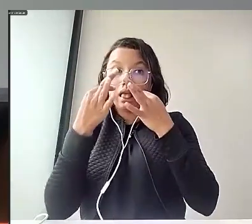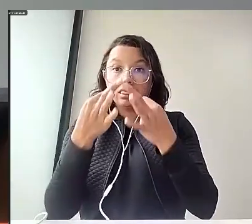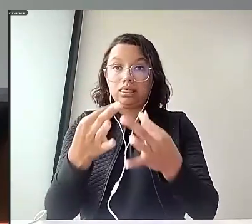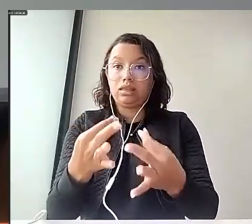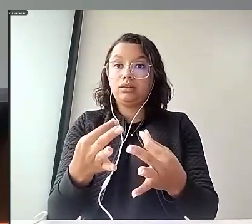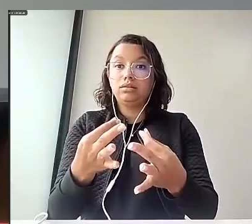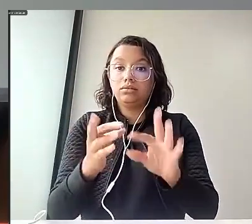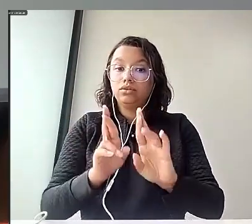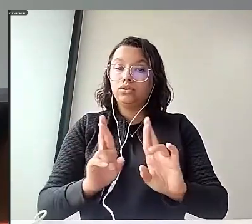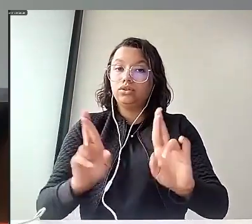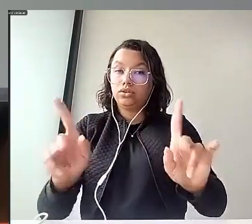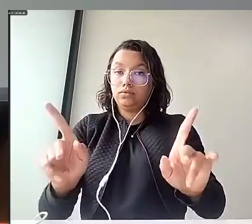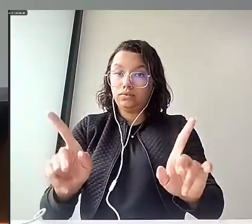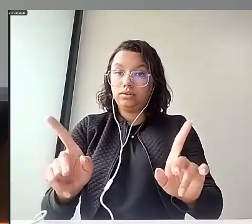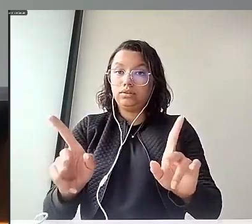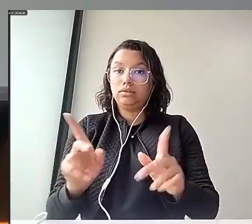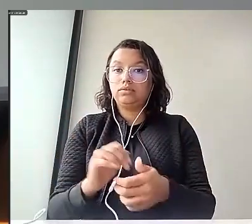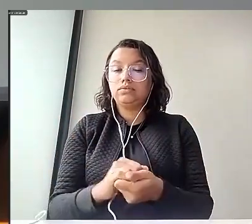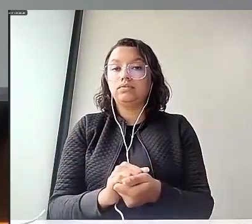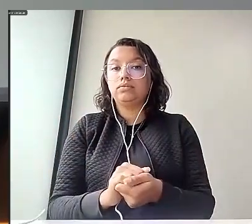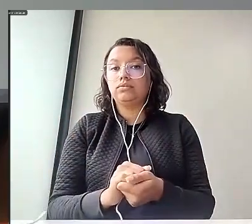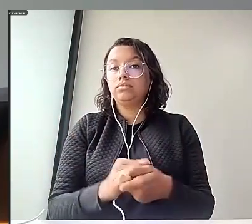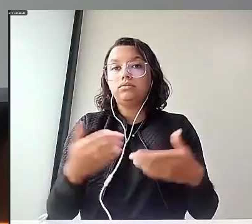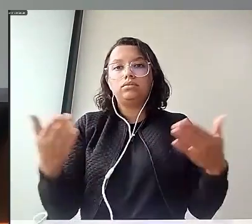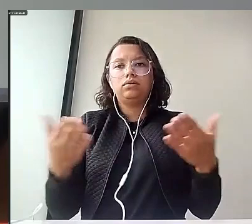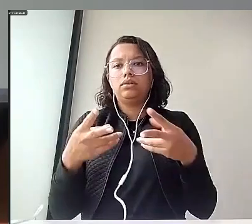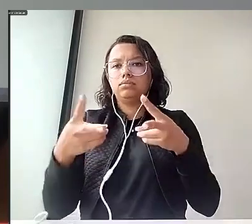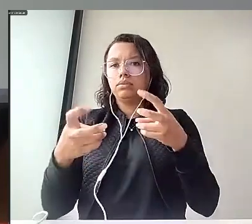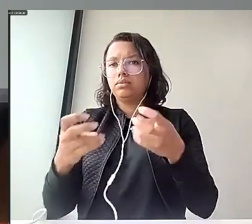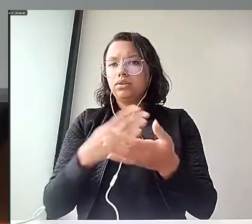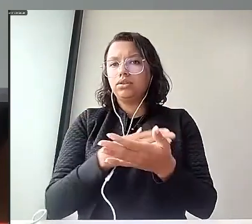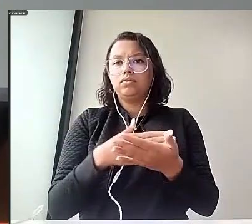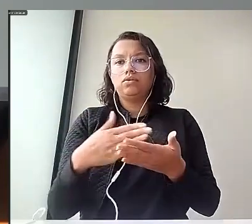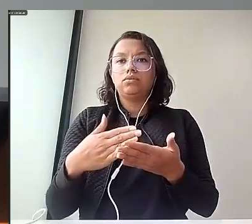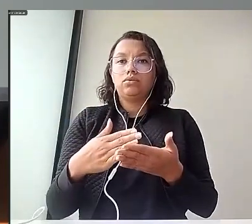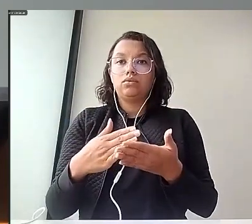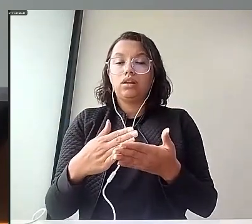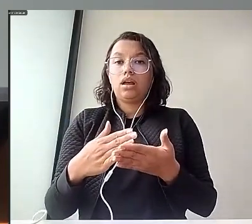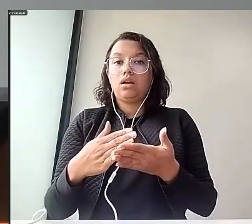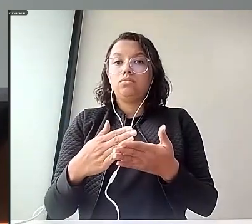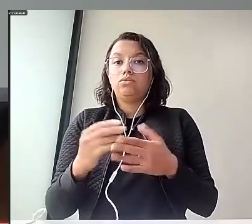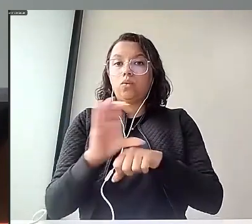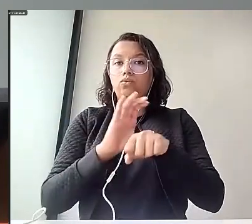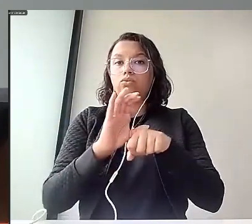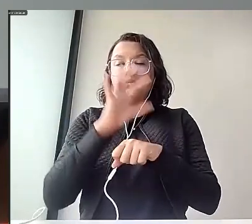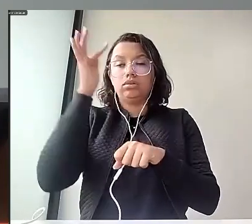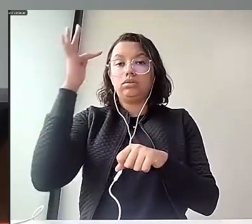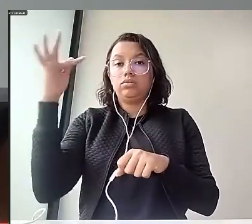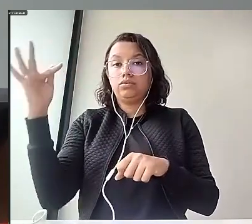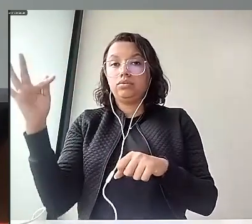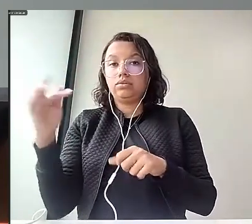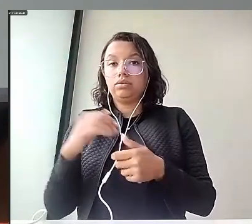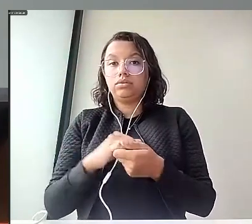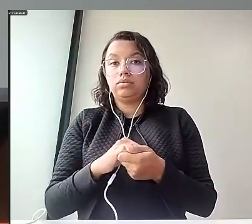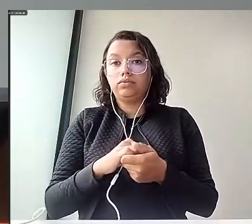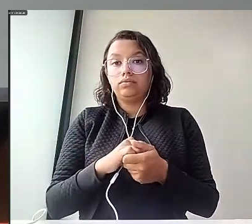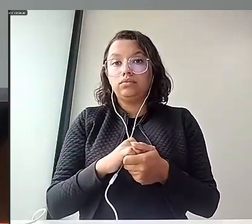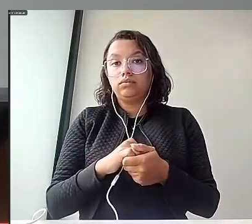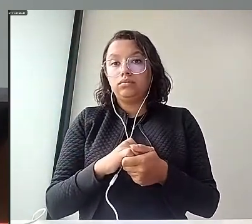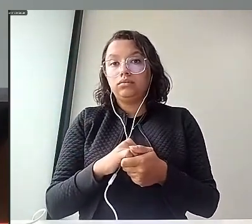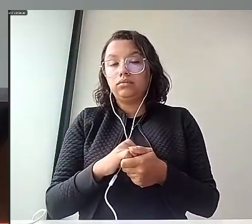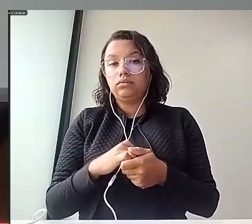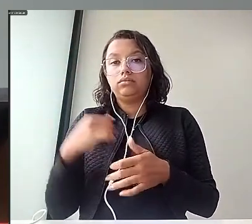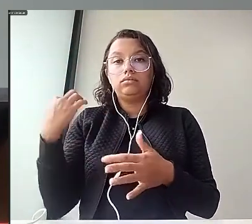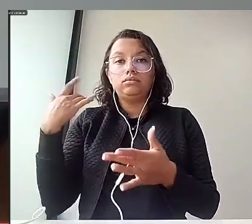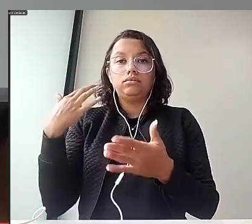diferencias empíricas y no es la perspectiva inicial del constitucionalismo francés. Sin embargo, desde